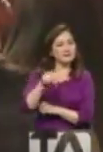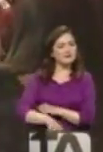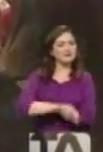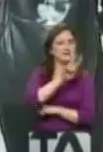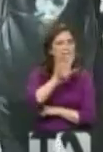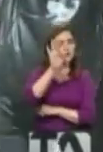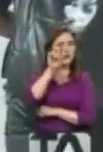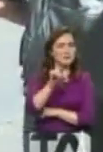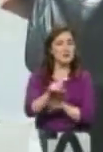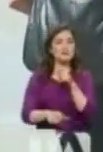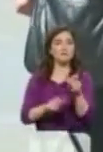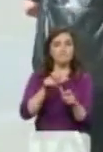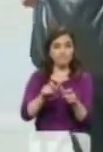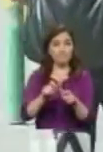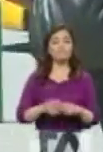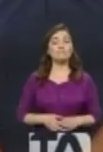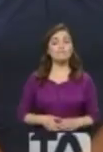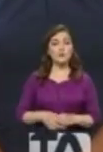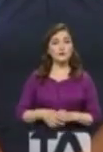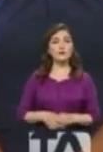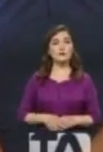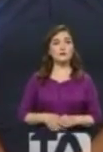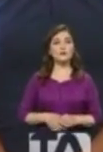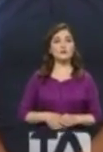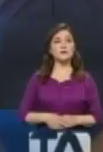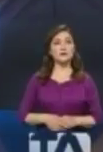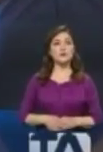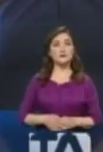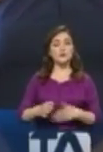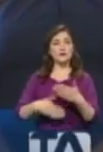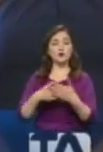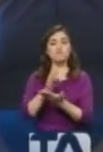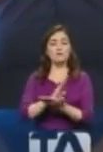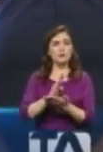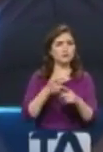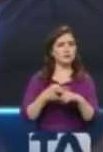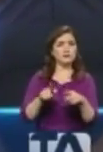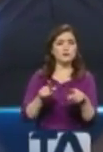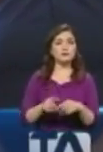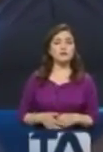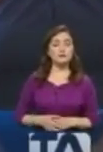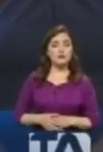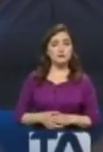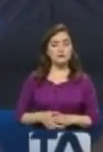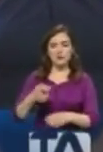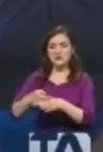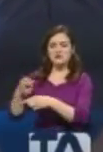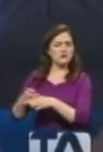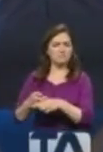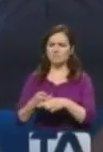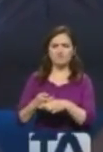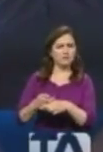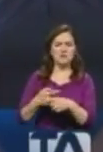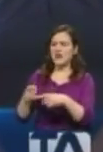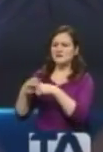encuentran 29.000 ciudadanos con ese estatus. Están dispersos en todos los barrios, sin que se presenten zonas específicas de